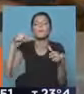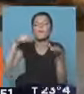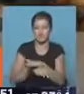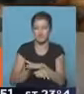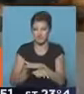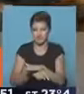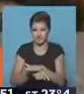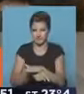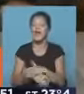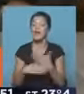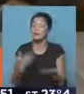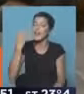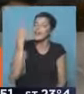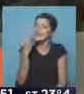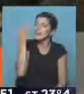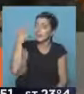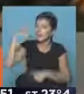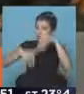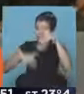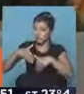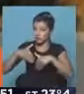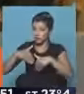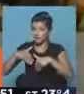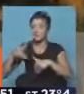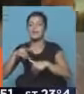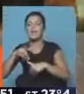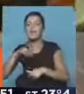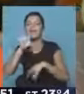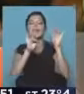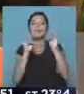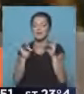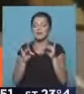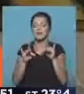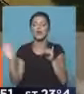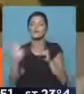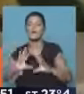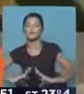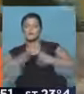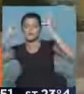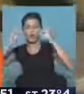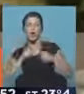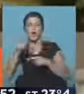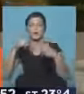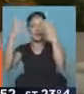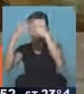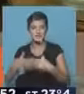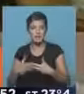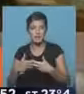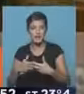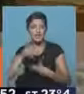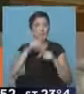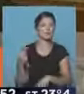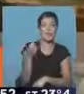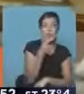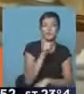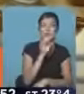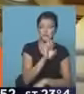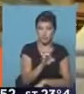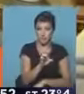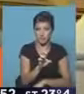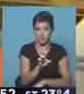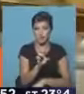los indignados contra el sistema y los que estaban indignados contra anp ahora los moderados se quedaron en su casa